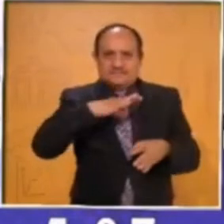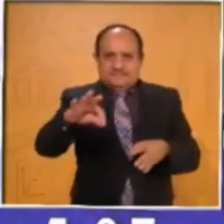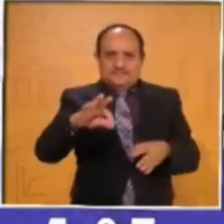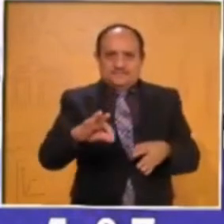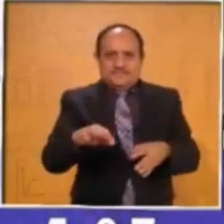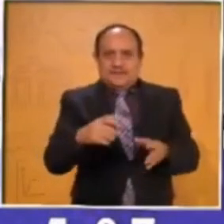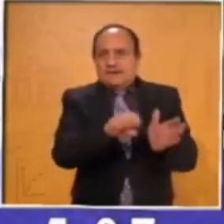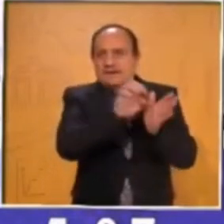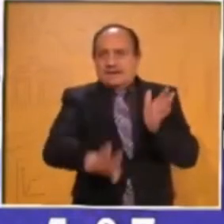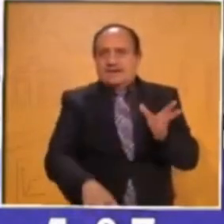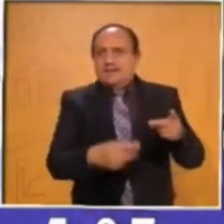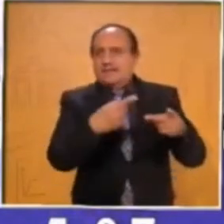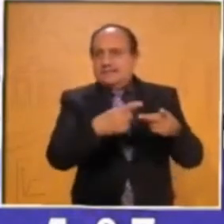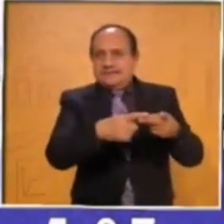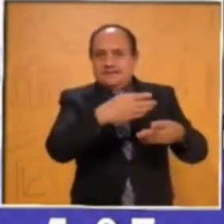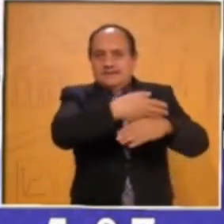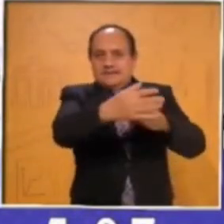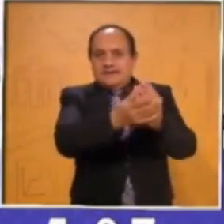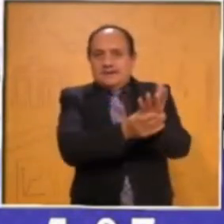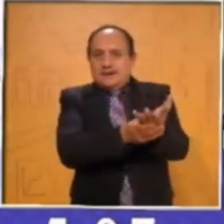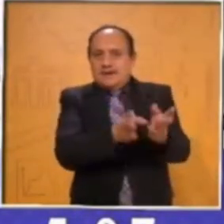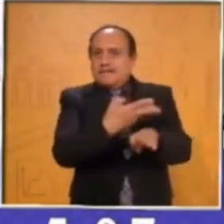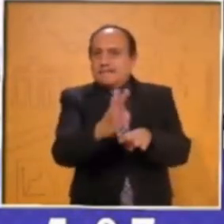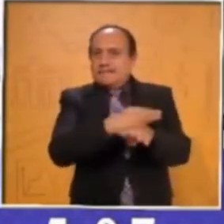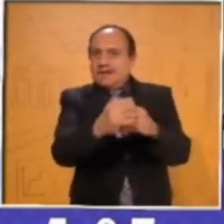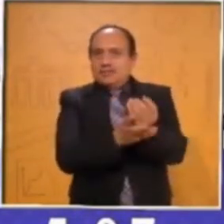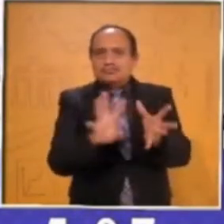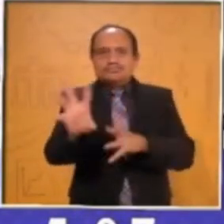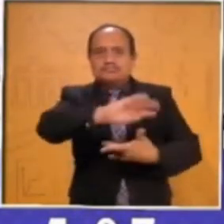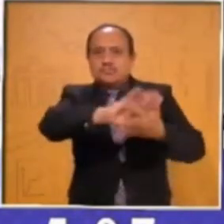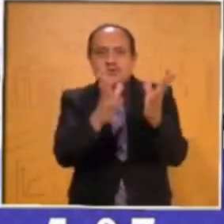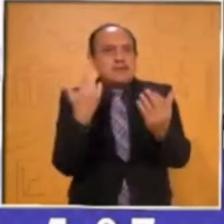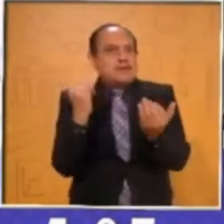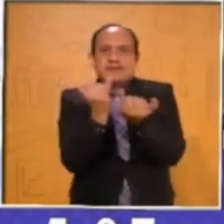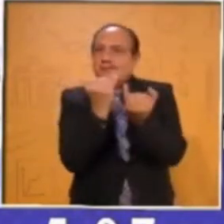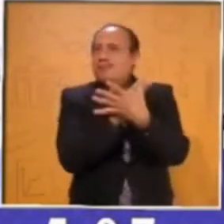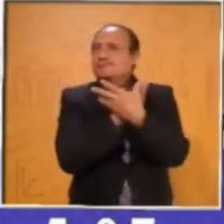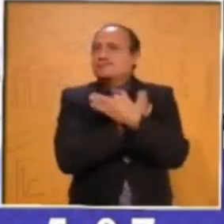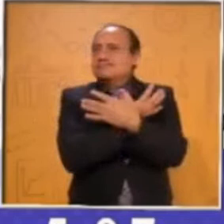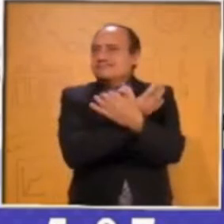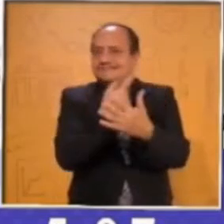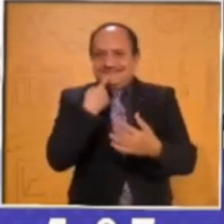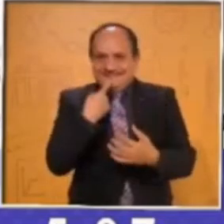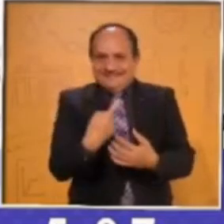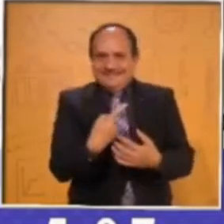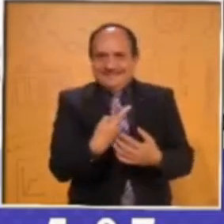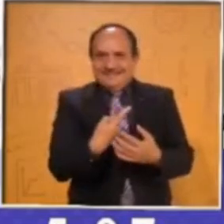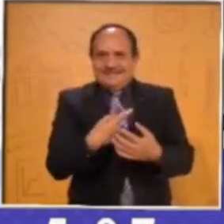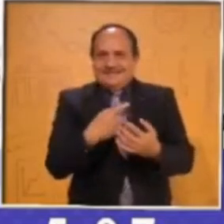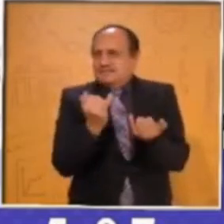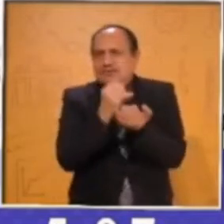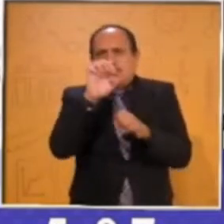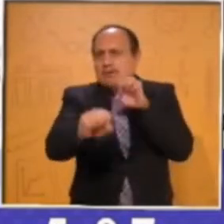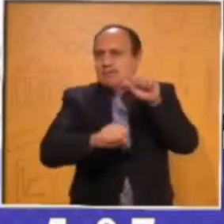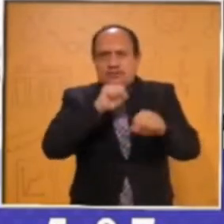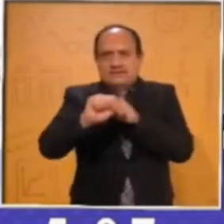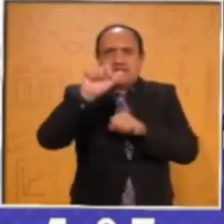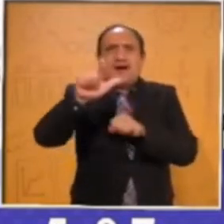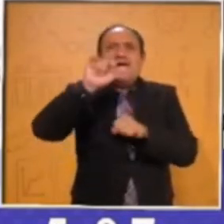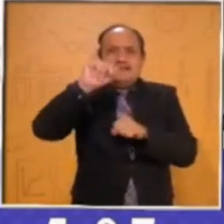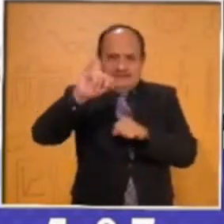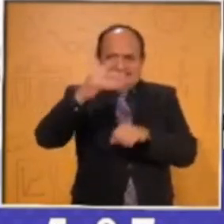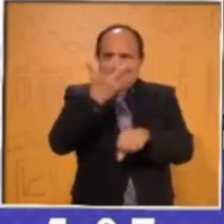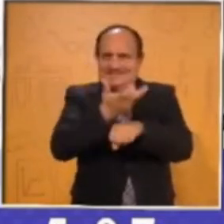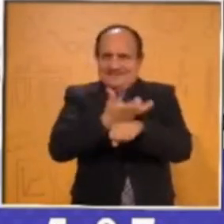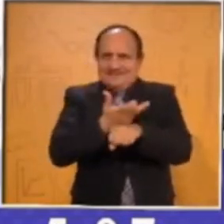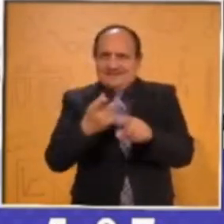Otro ejemplo, sus blancas manos se movían ágiles como mariposa. Decían que el boxeador Mohamed Ali picaba